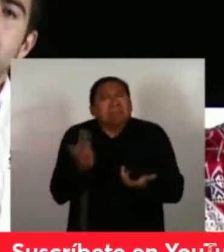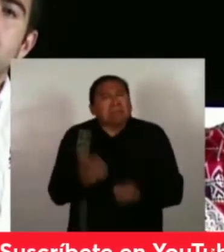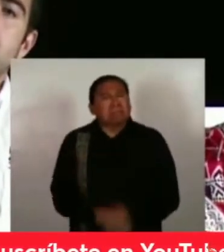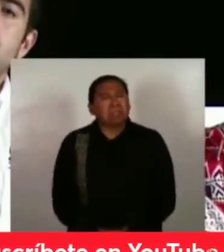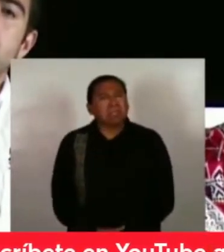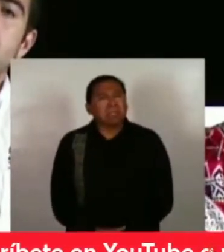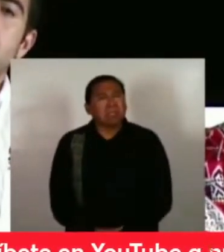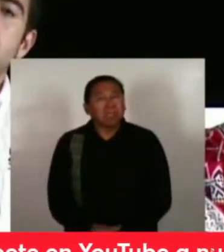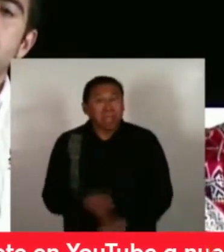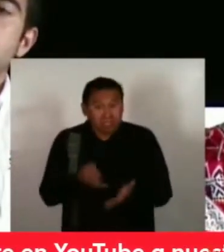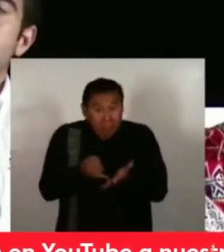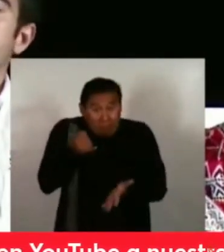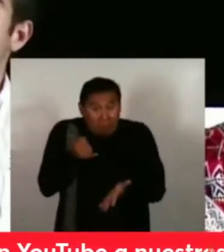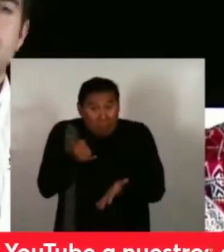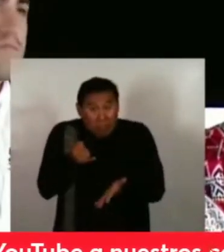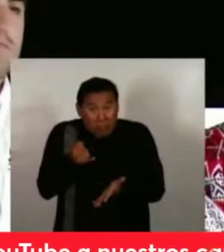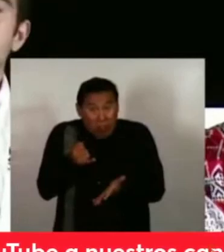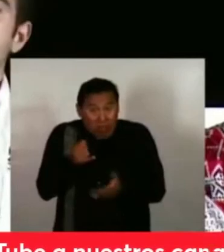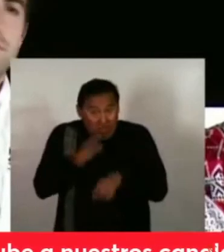poco subió los impuestos?